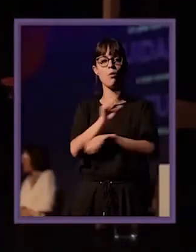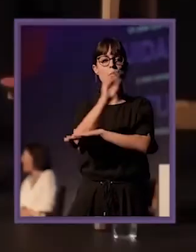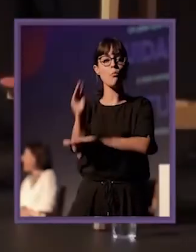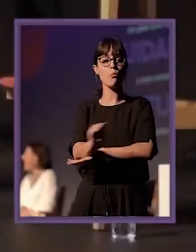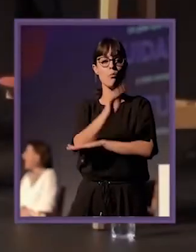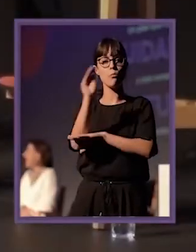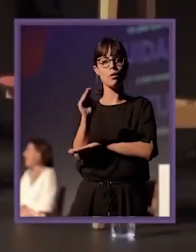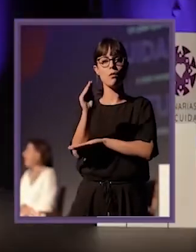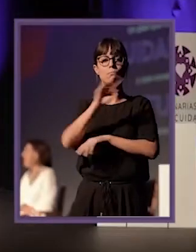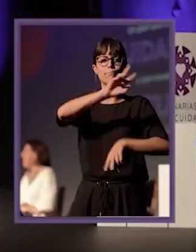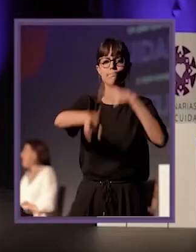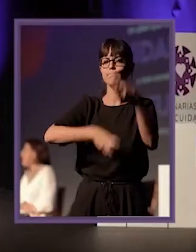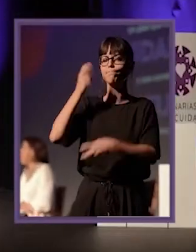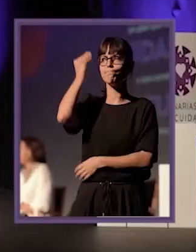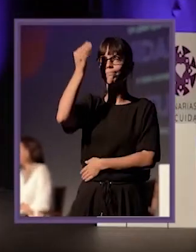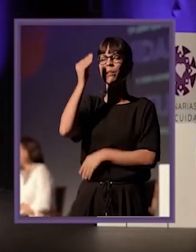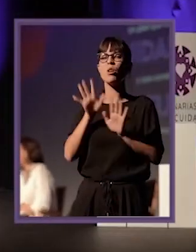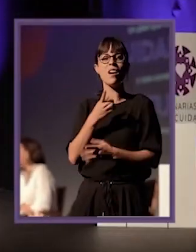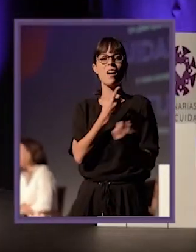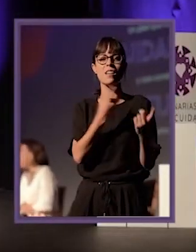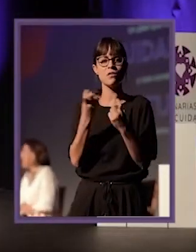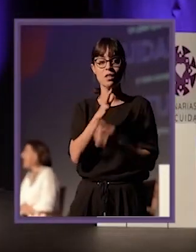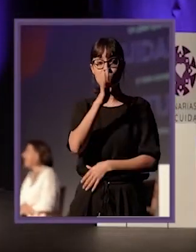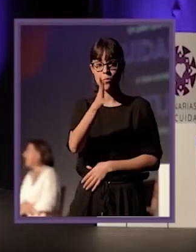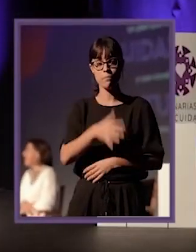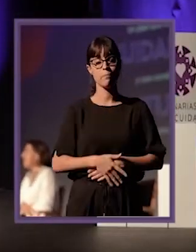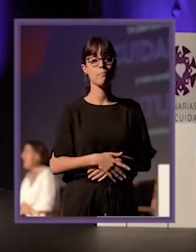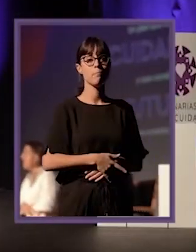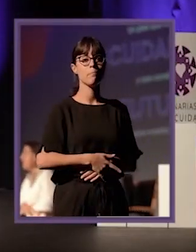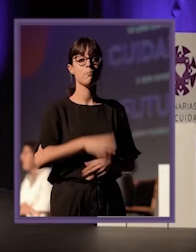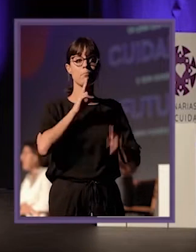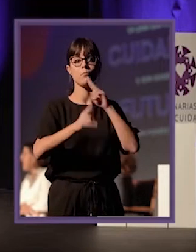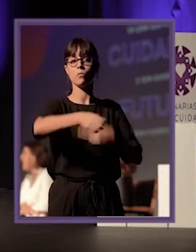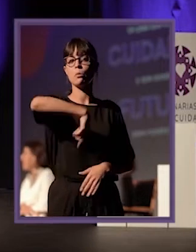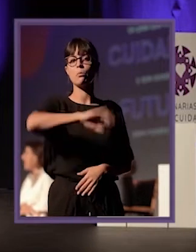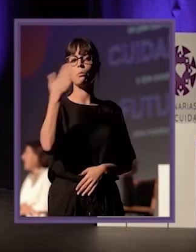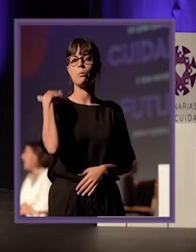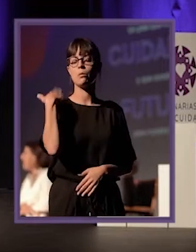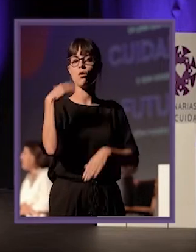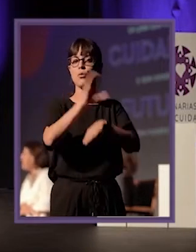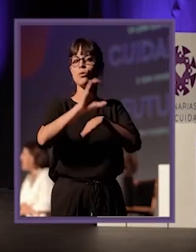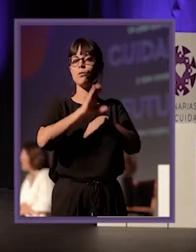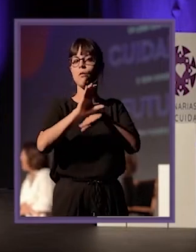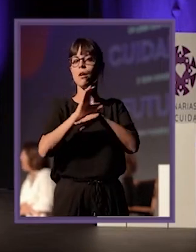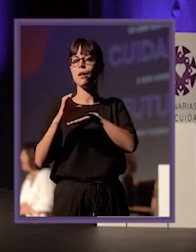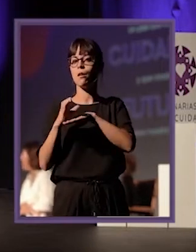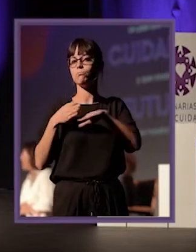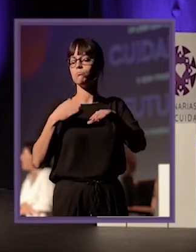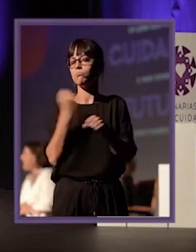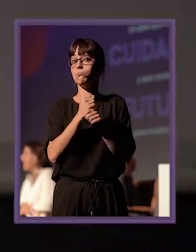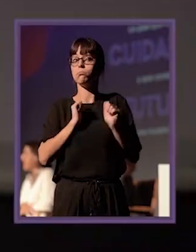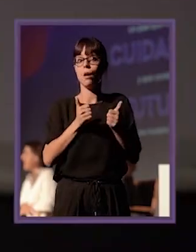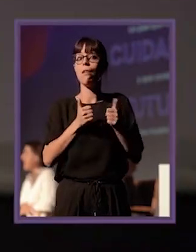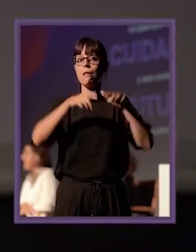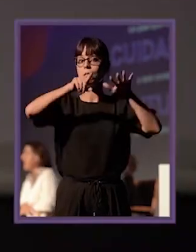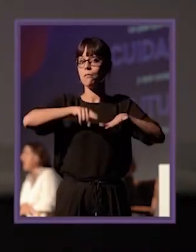necesario? Pues mire, cuando nos pusimos a trabajar, yo creo que llevábamos 6 meses en la consejería, rápidamente vimos